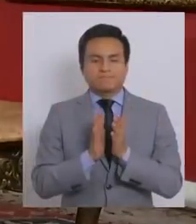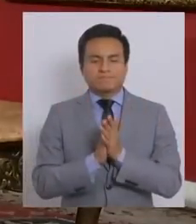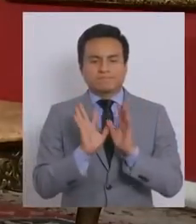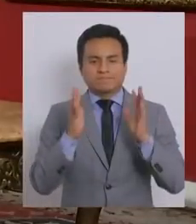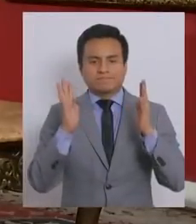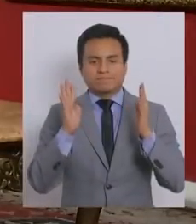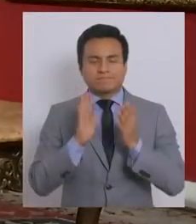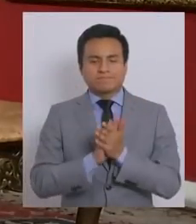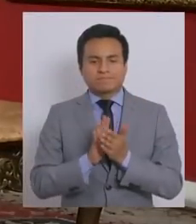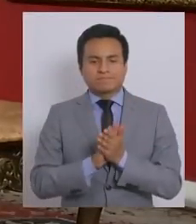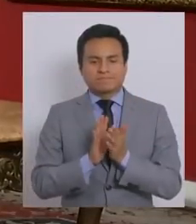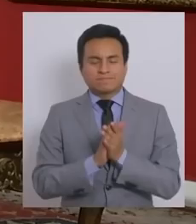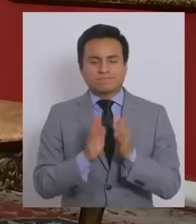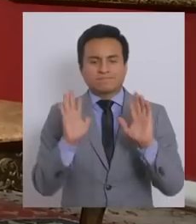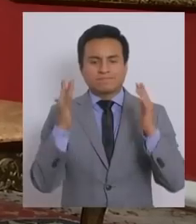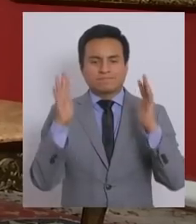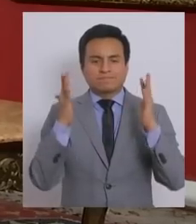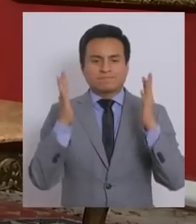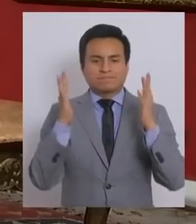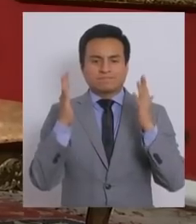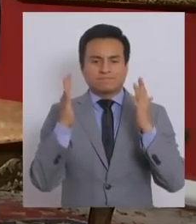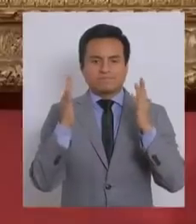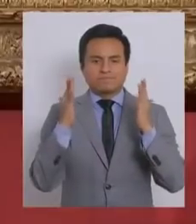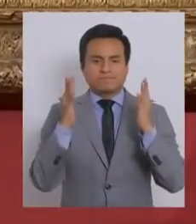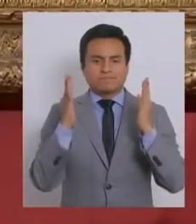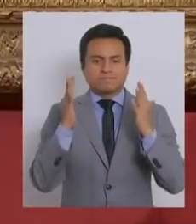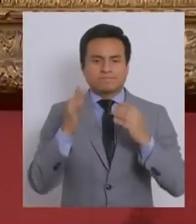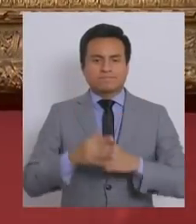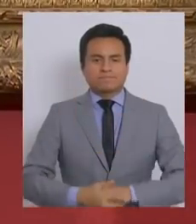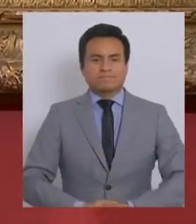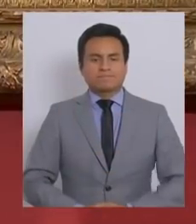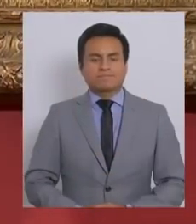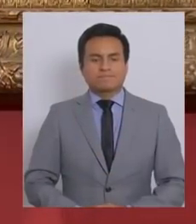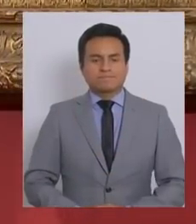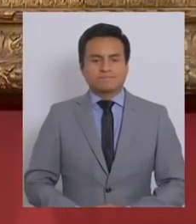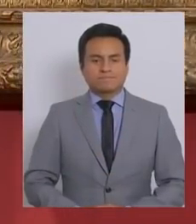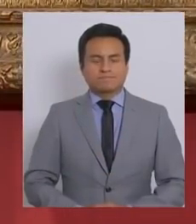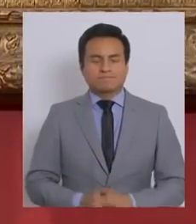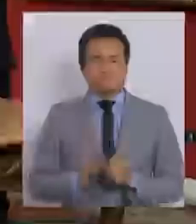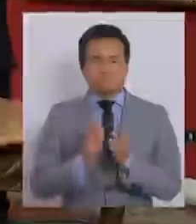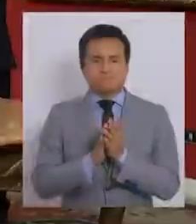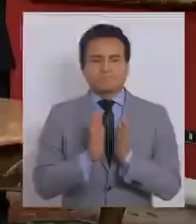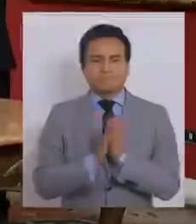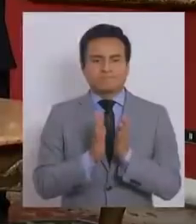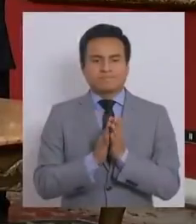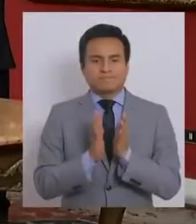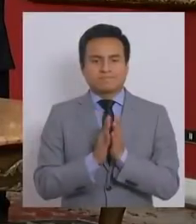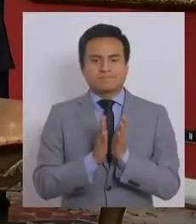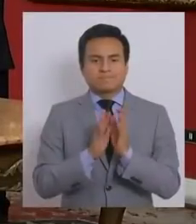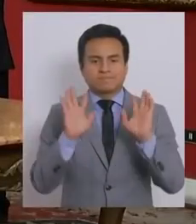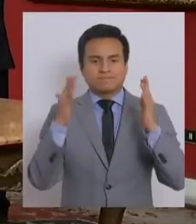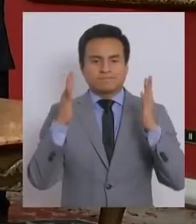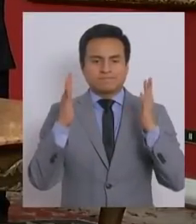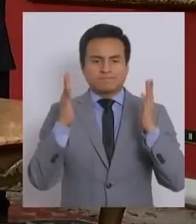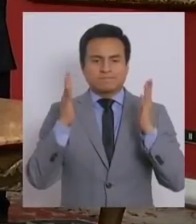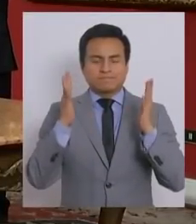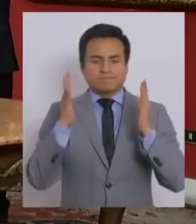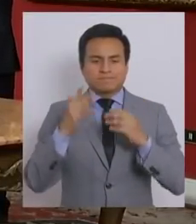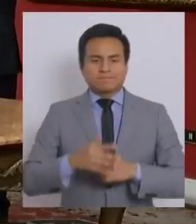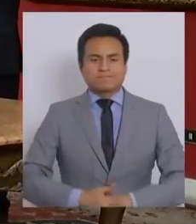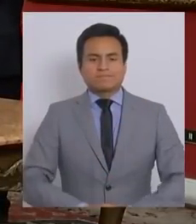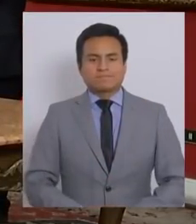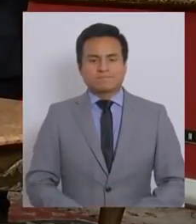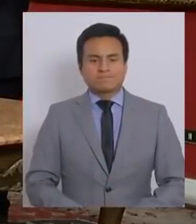a la reelección. También presidente de la MUCH, Asociación de Municipalidades de Chile, cargo que asumió en abril de este año.